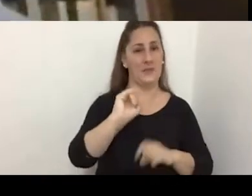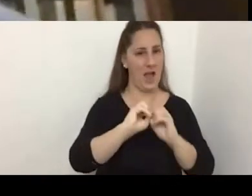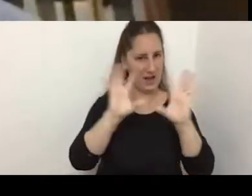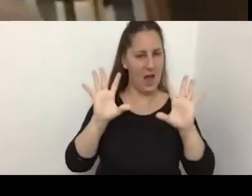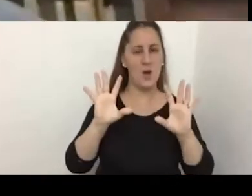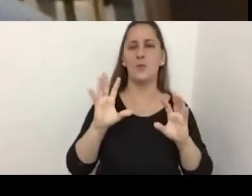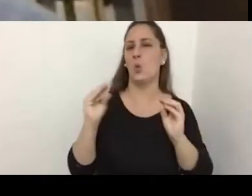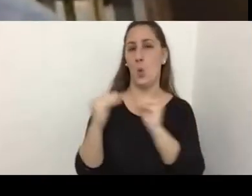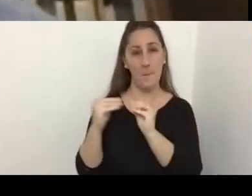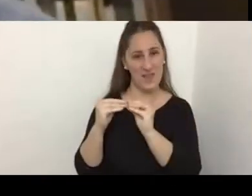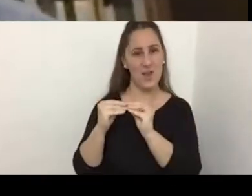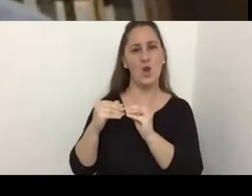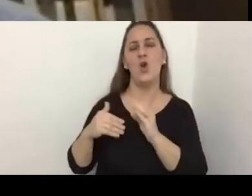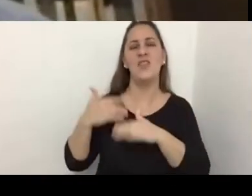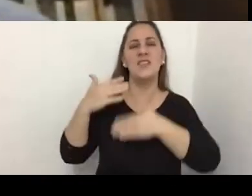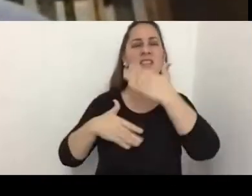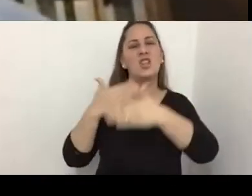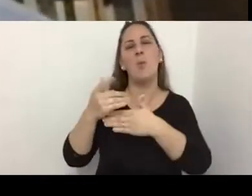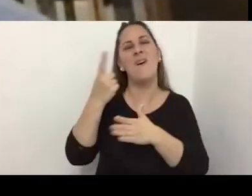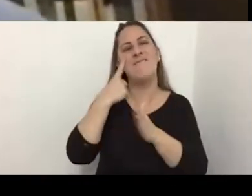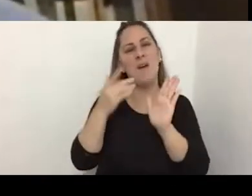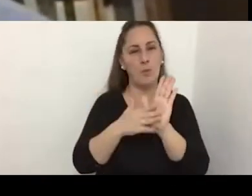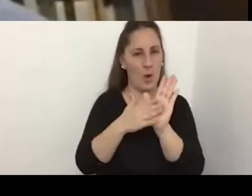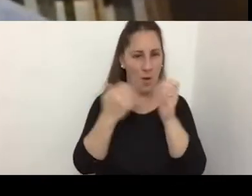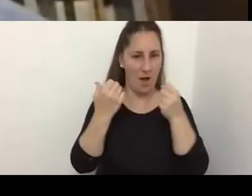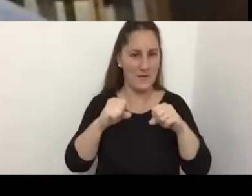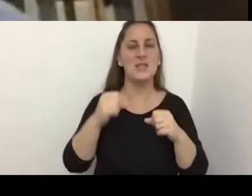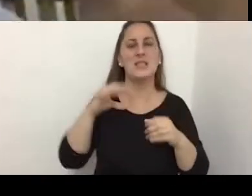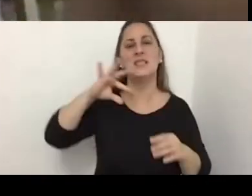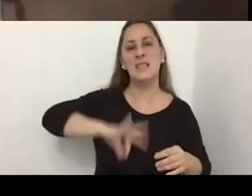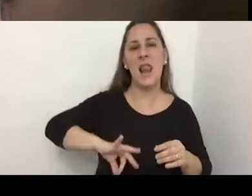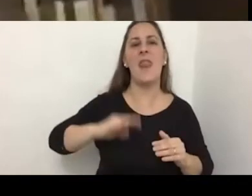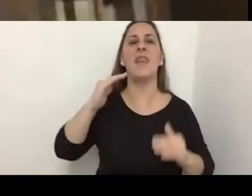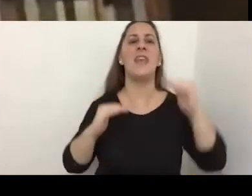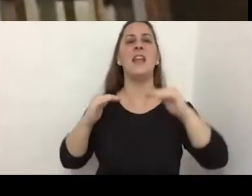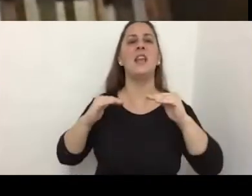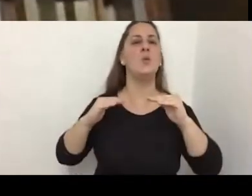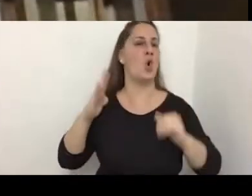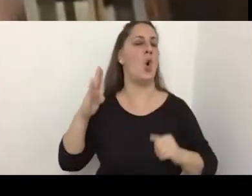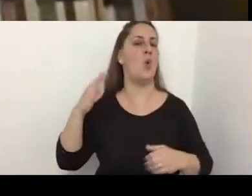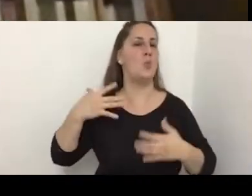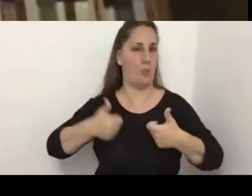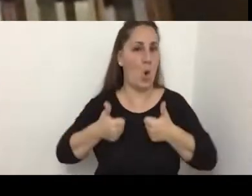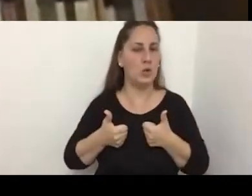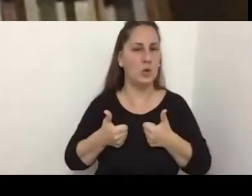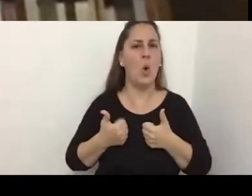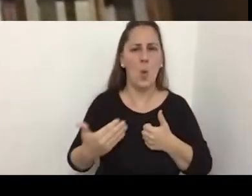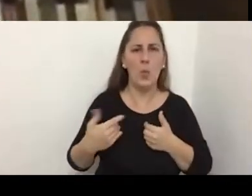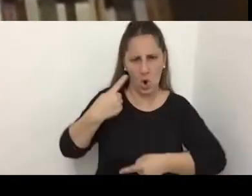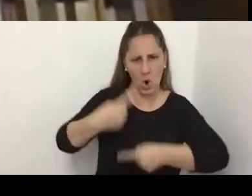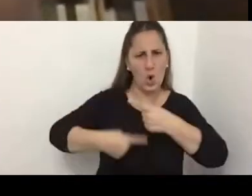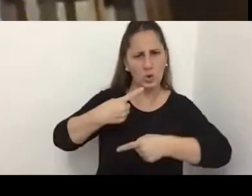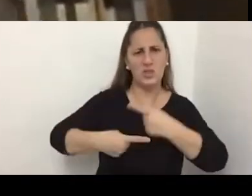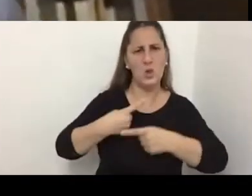desarrollamos un ensayo que llamamos salario de equilibrio productivo, es decir, se puede seguir potenciando la distribución